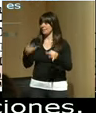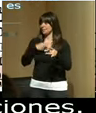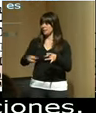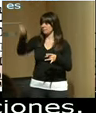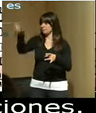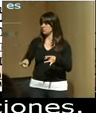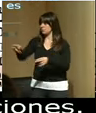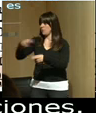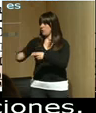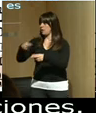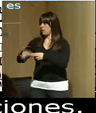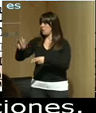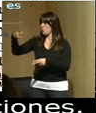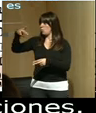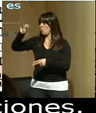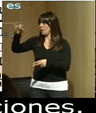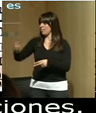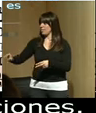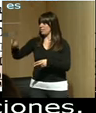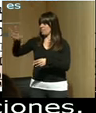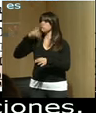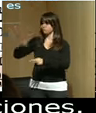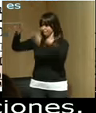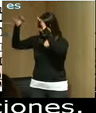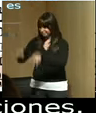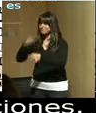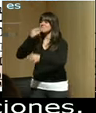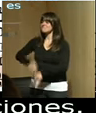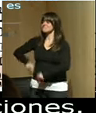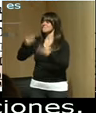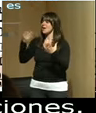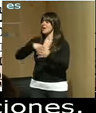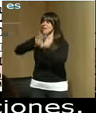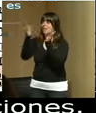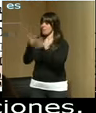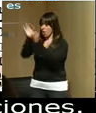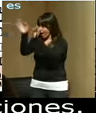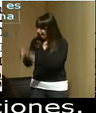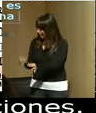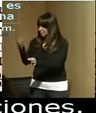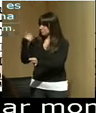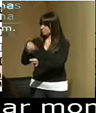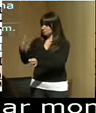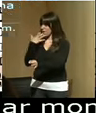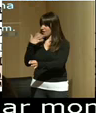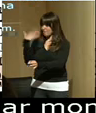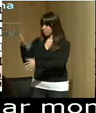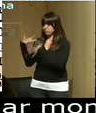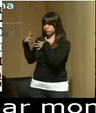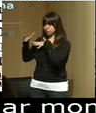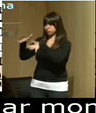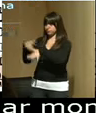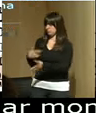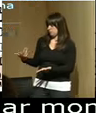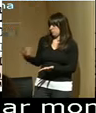en Iguazú, que es una de las maravillas del mundo declarada el año pasado. La verdad que es un ejemplo, y decíamos cómo puede ser que nosotros en